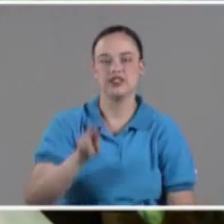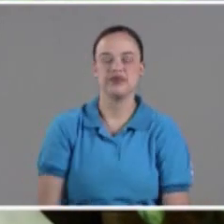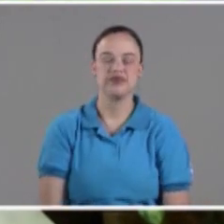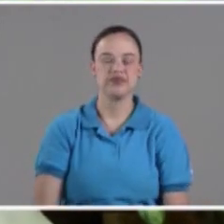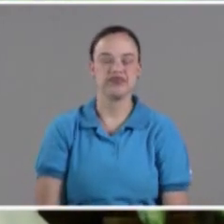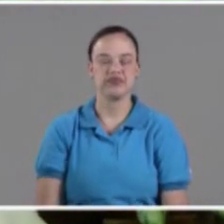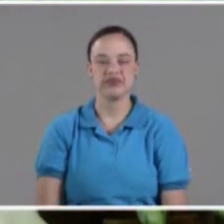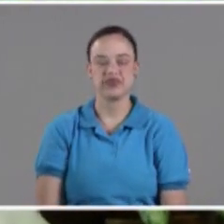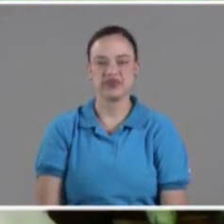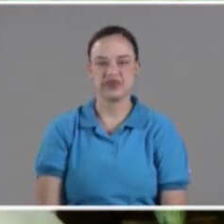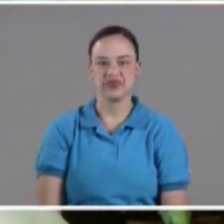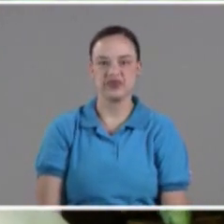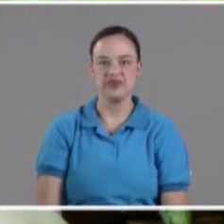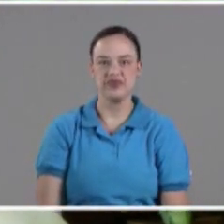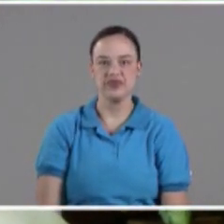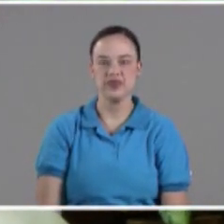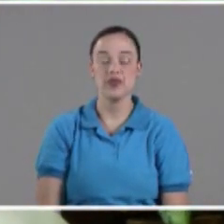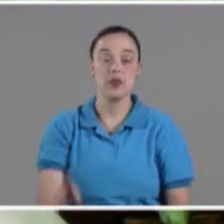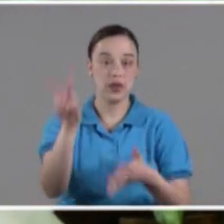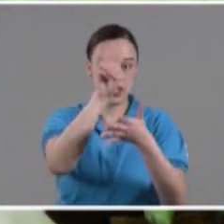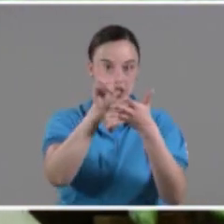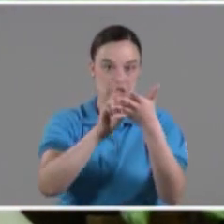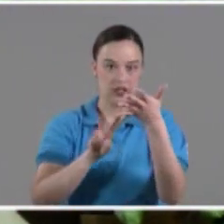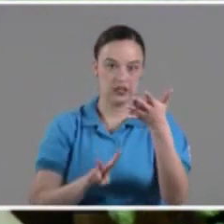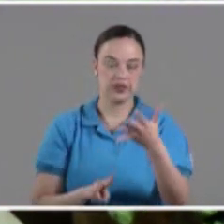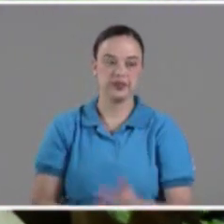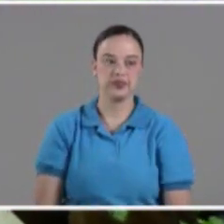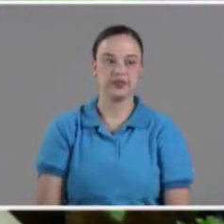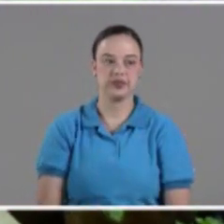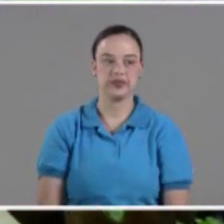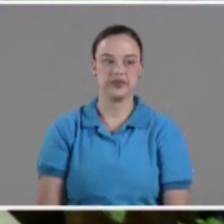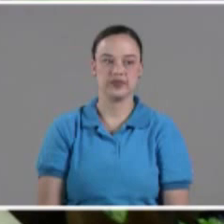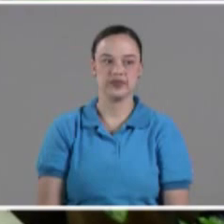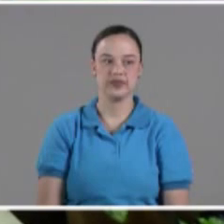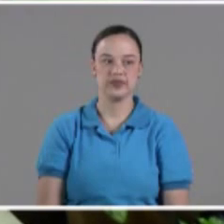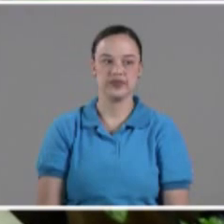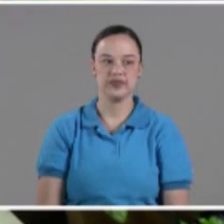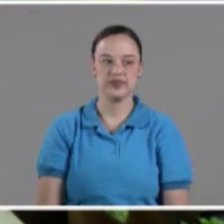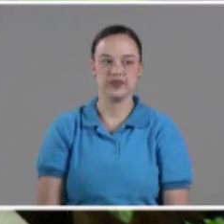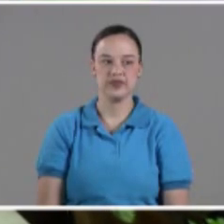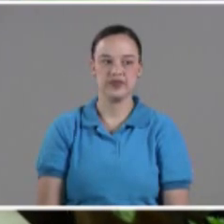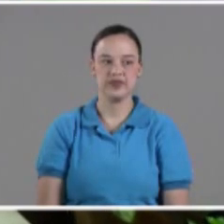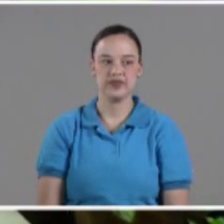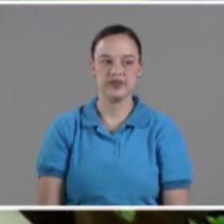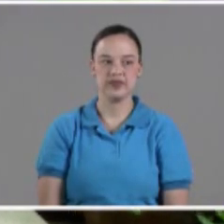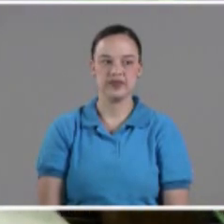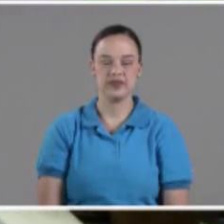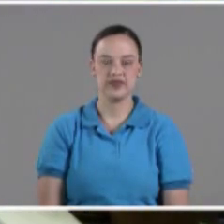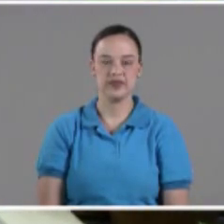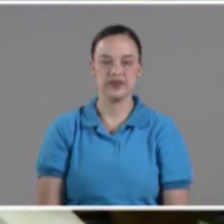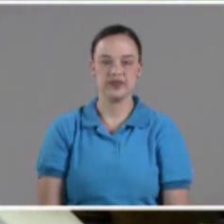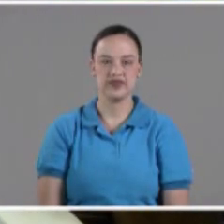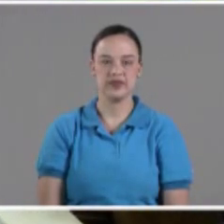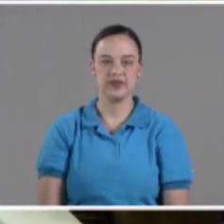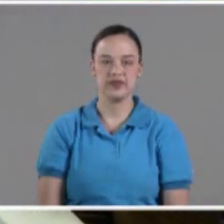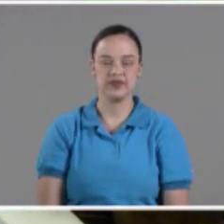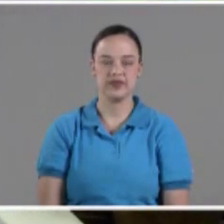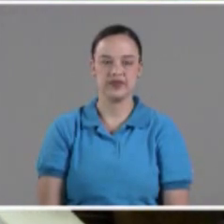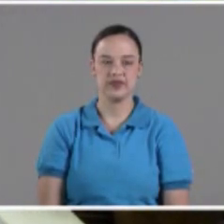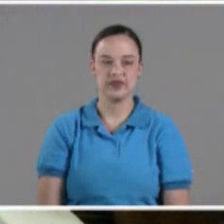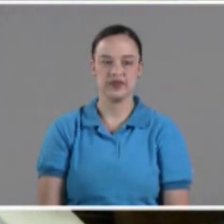leemos que que alguien me haga favor aquí de este lado Trece veintidós y allá Lucas ocho catorce